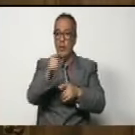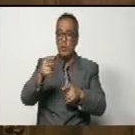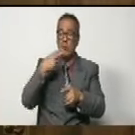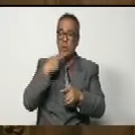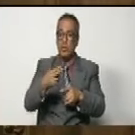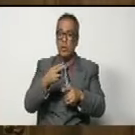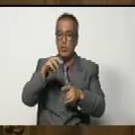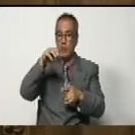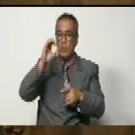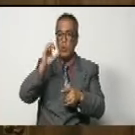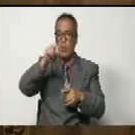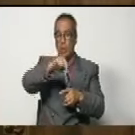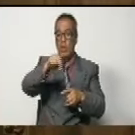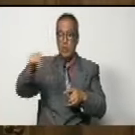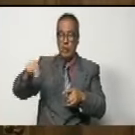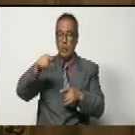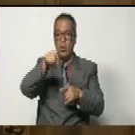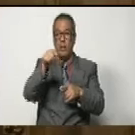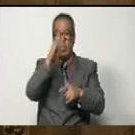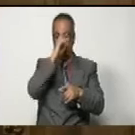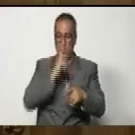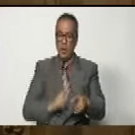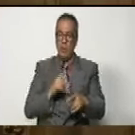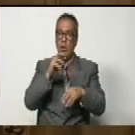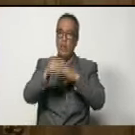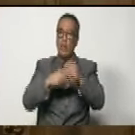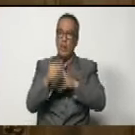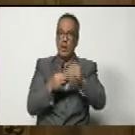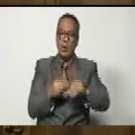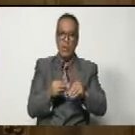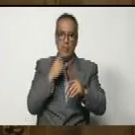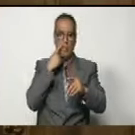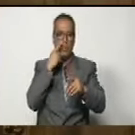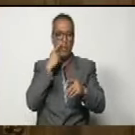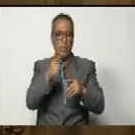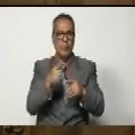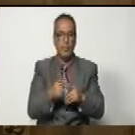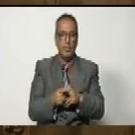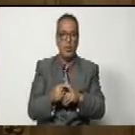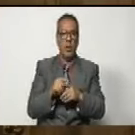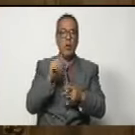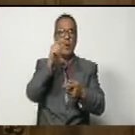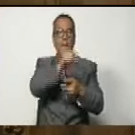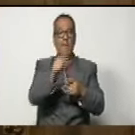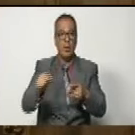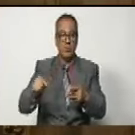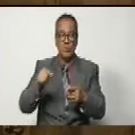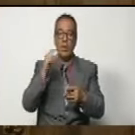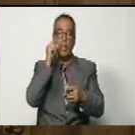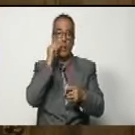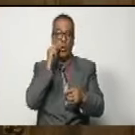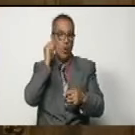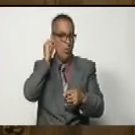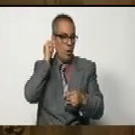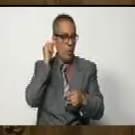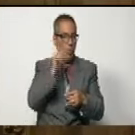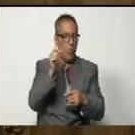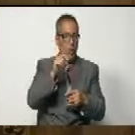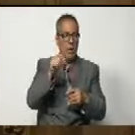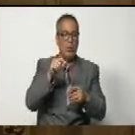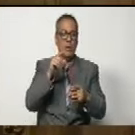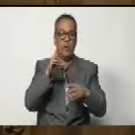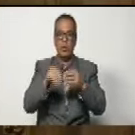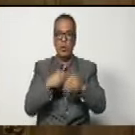solicita el Consejo Nacional para las Personas con Discapacidad con el propósito de identificar, ubicar a las infractoras o infractores de esta ley